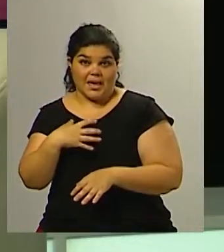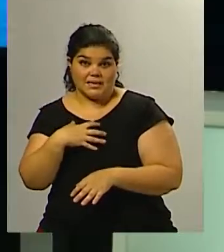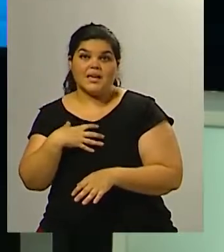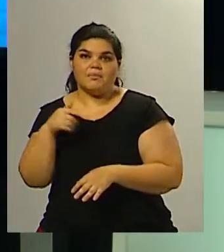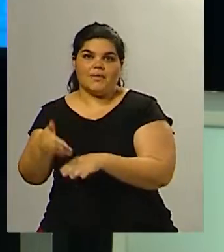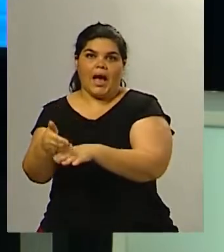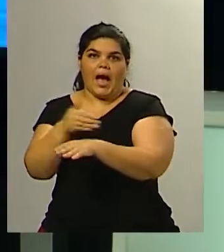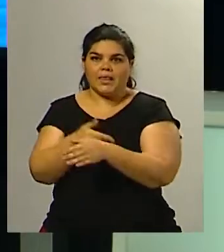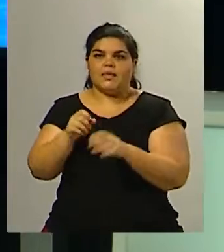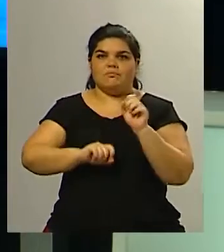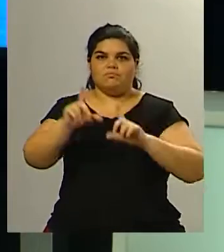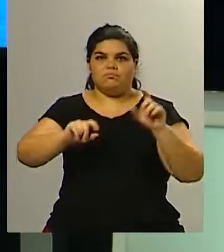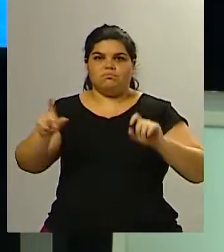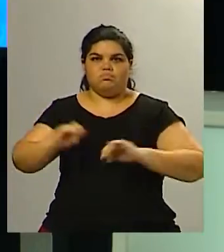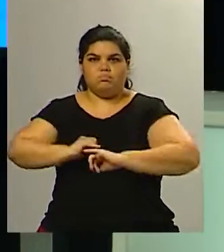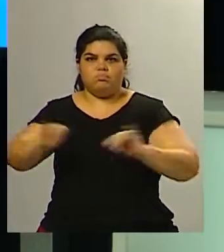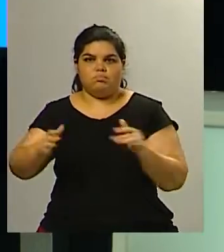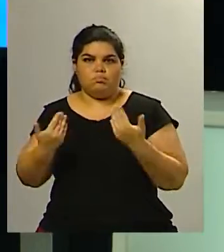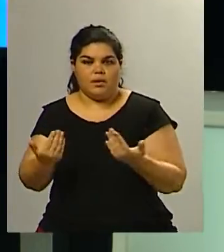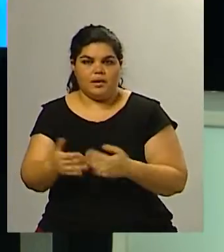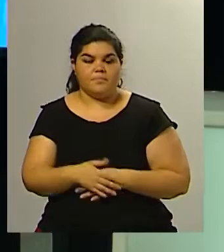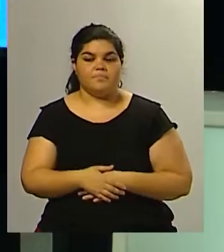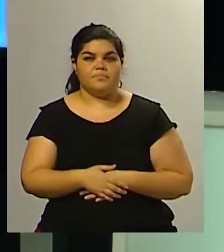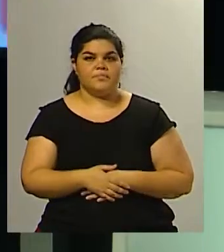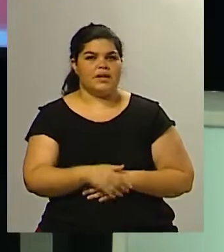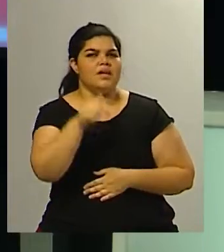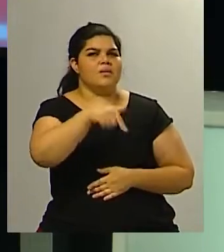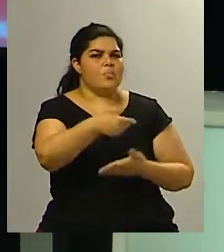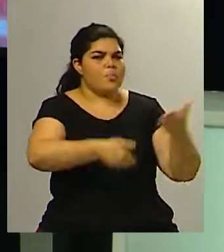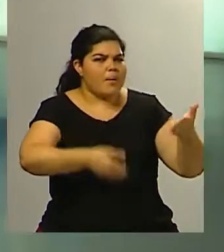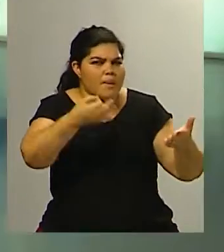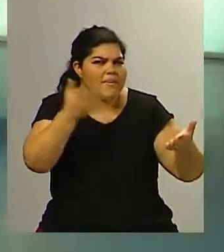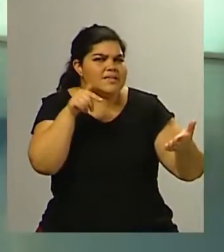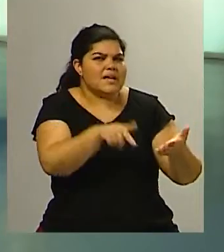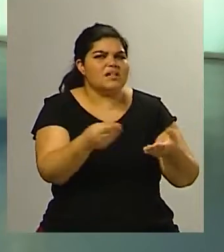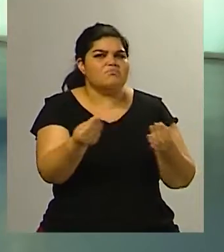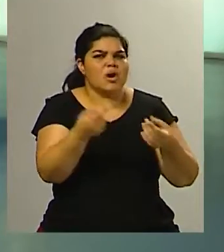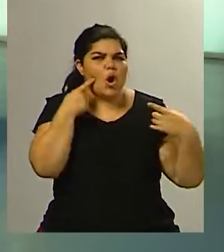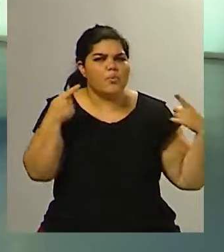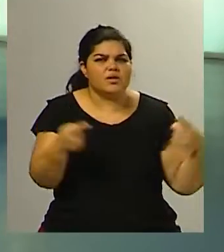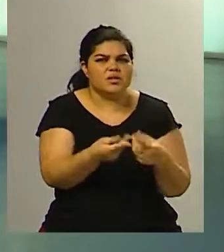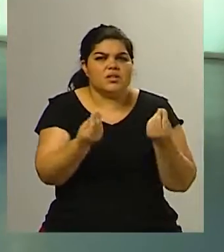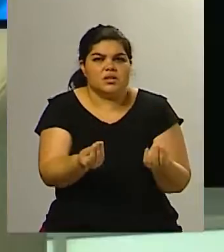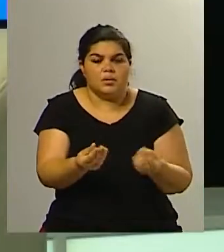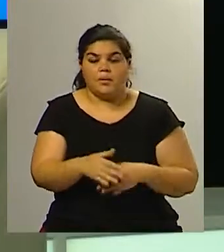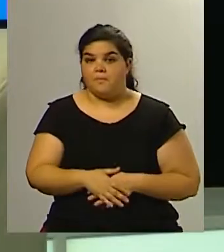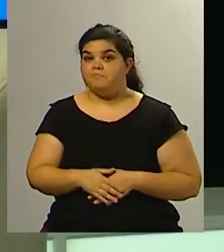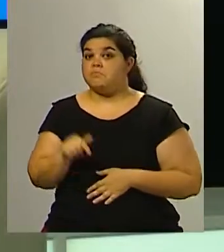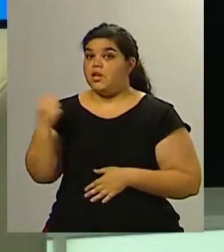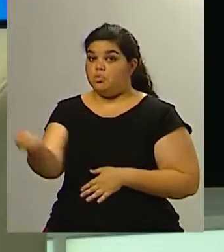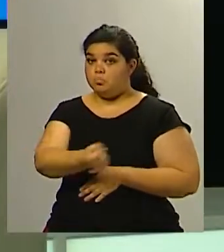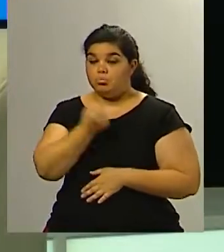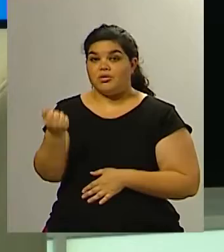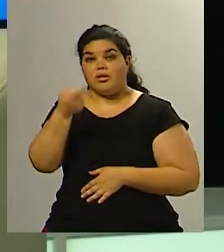objetivo que tiene en sí esta prueba específicamente? Esta prueba específicamente lo que busca es conocer cómo se encuentra